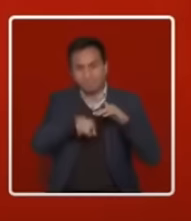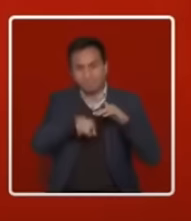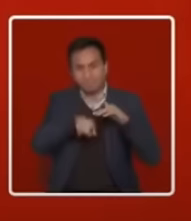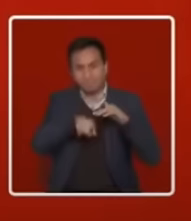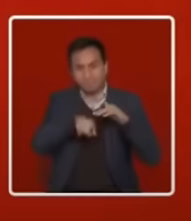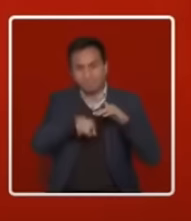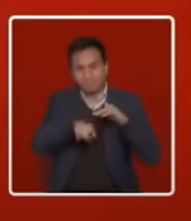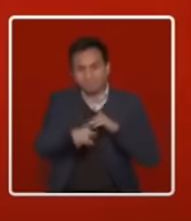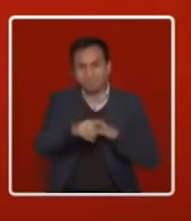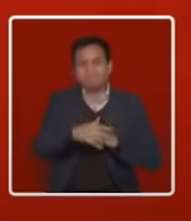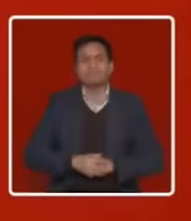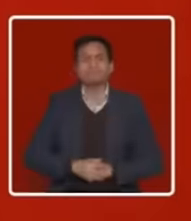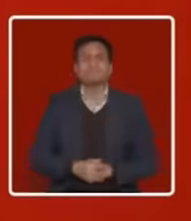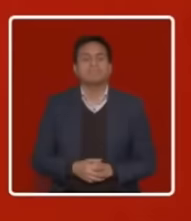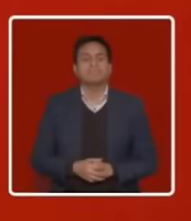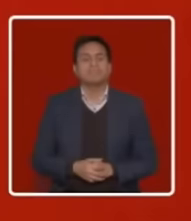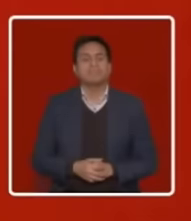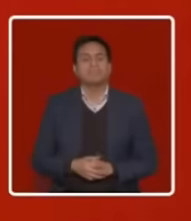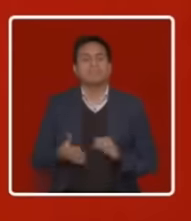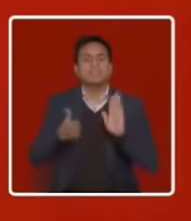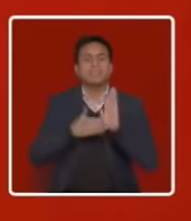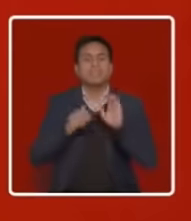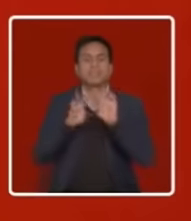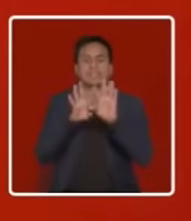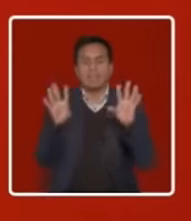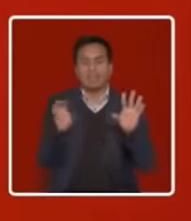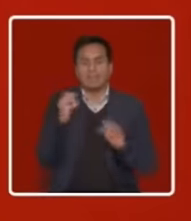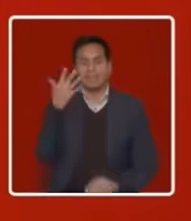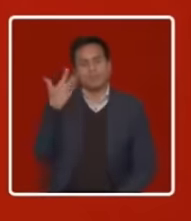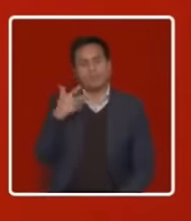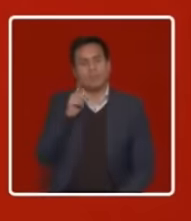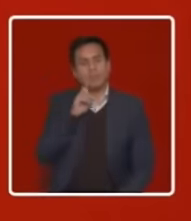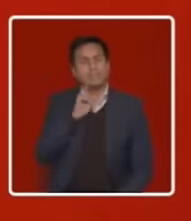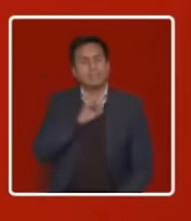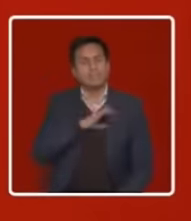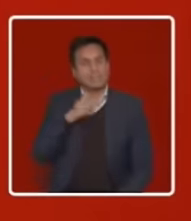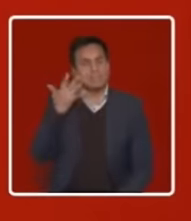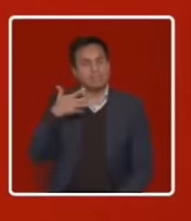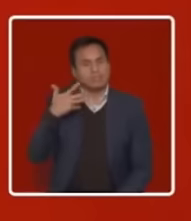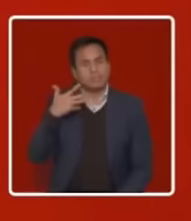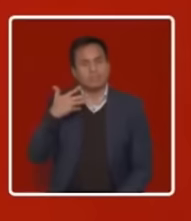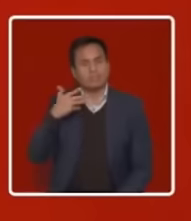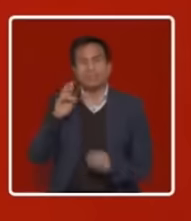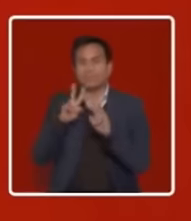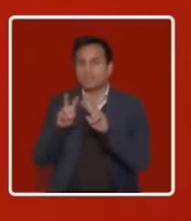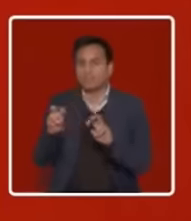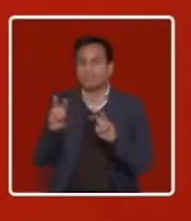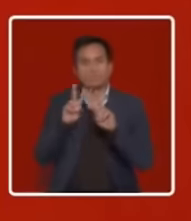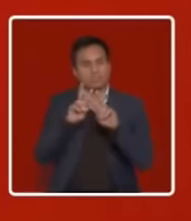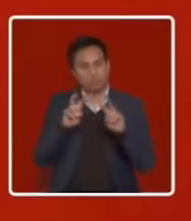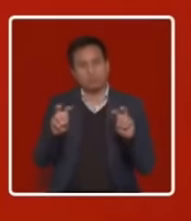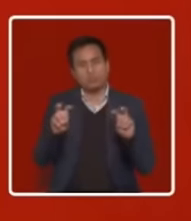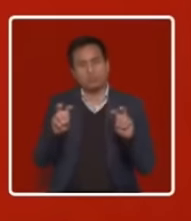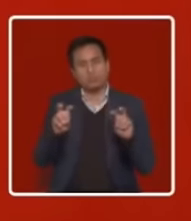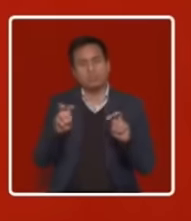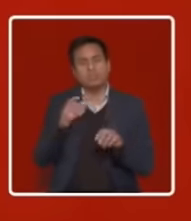de personas, pero no la voy a dar. Esa es una señal clara de la importancia que tiene Chile para la investigación y